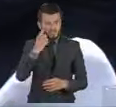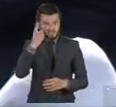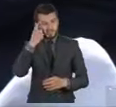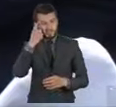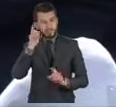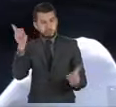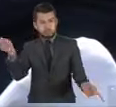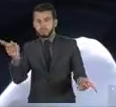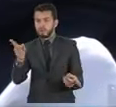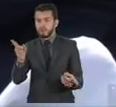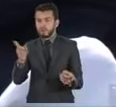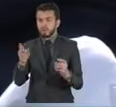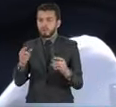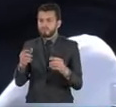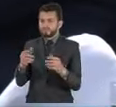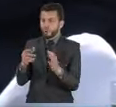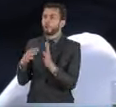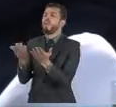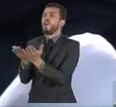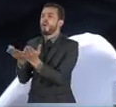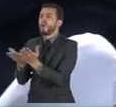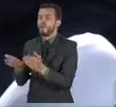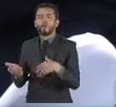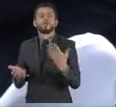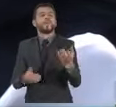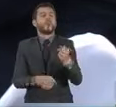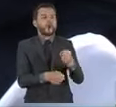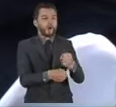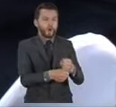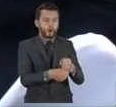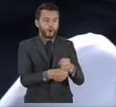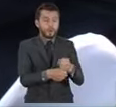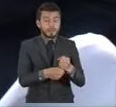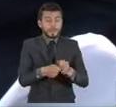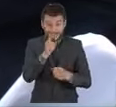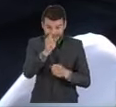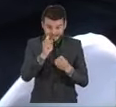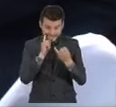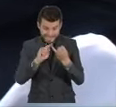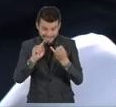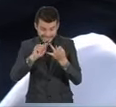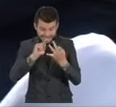¿Cómo estudiamos y trabajamos? Que son los fundamentales que tenemos que cambiar.